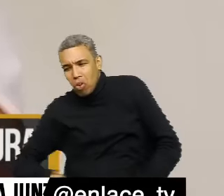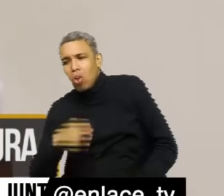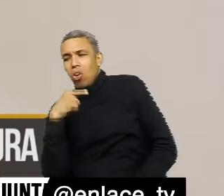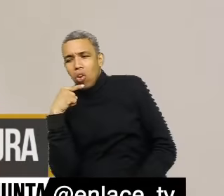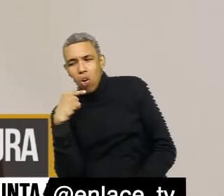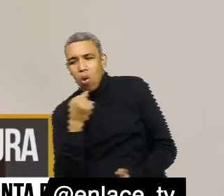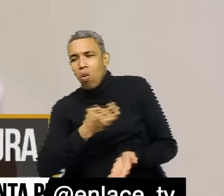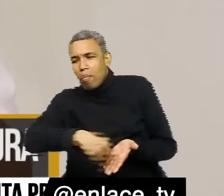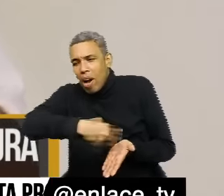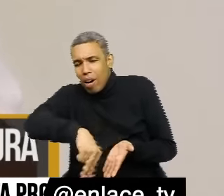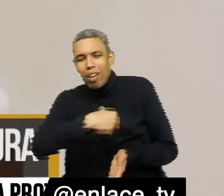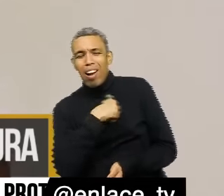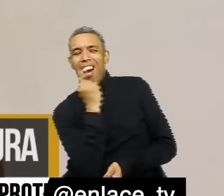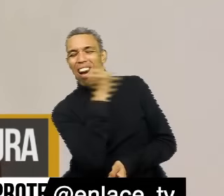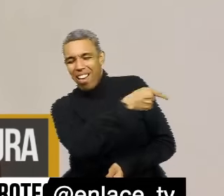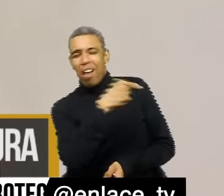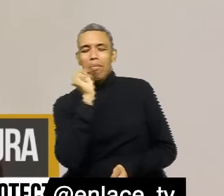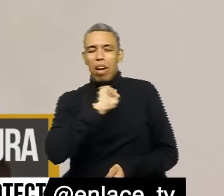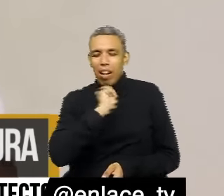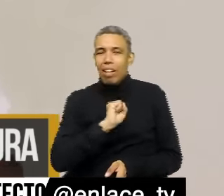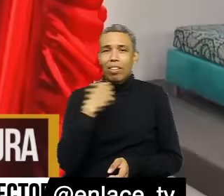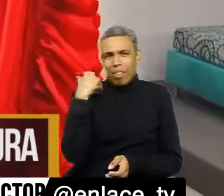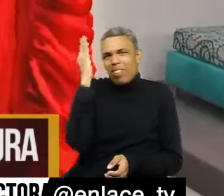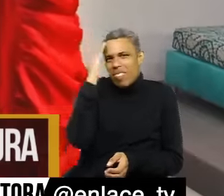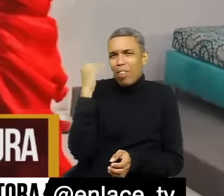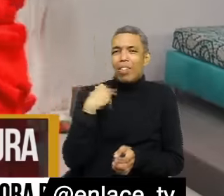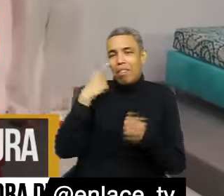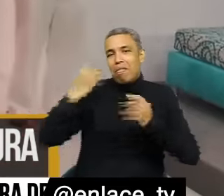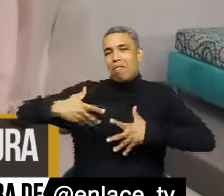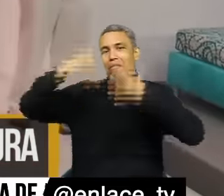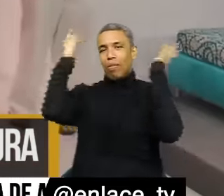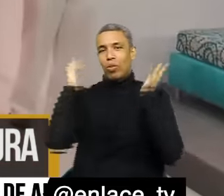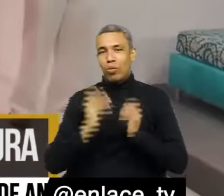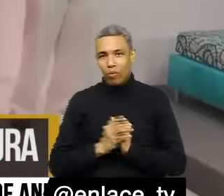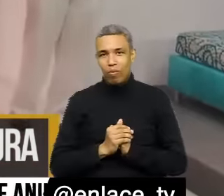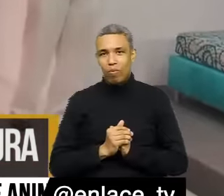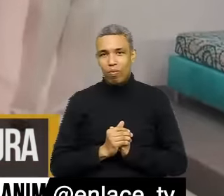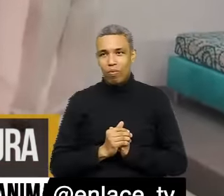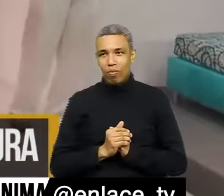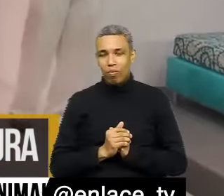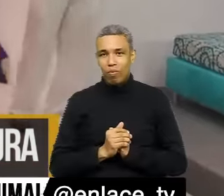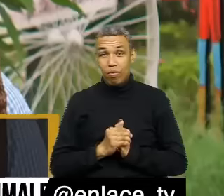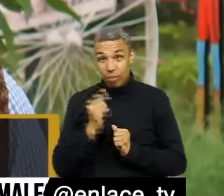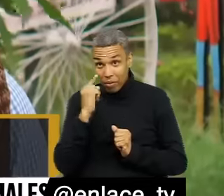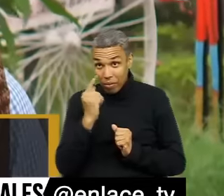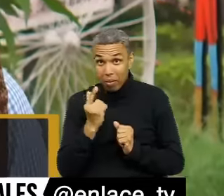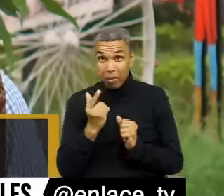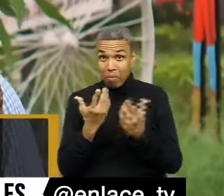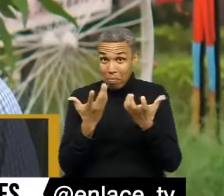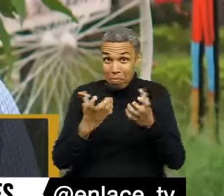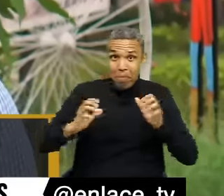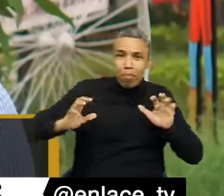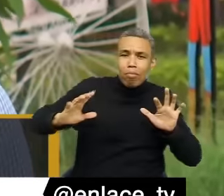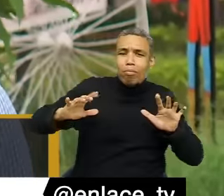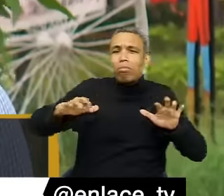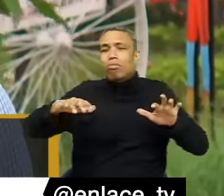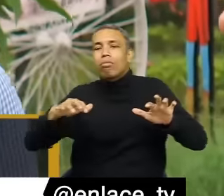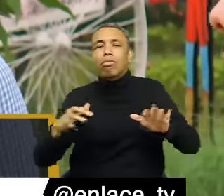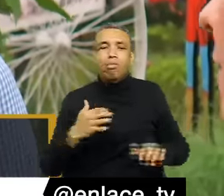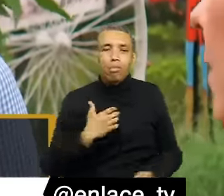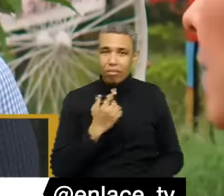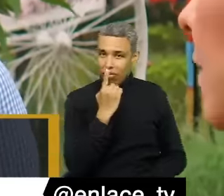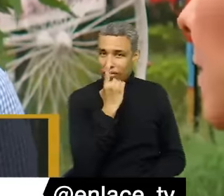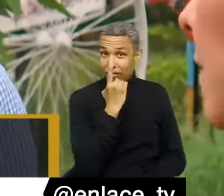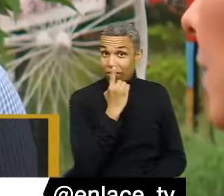a día. Un espacio gratuito tanto para participantes como para quienes desean ser espectadores del talento barranqueño. En este evento puede participar toda Barranca